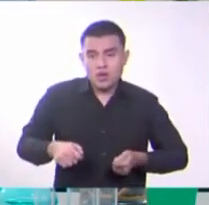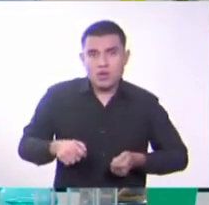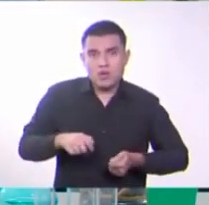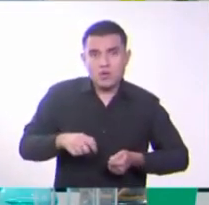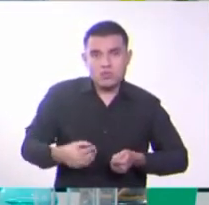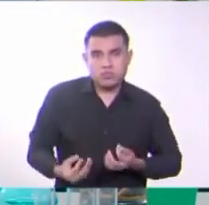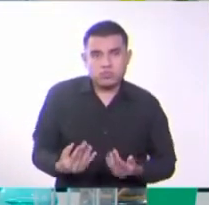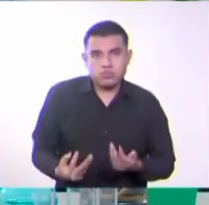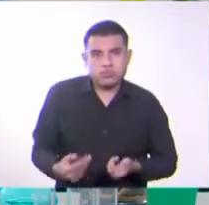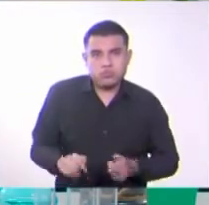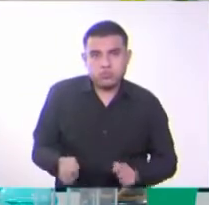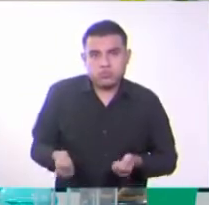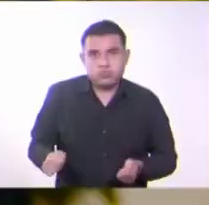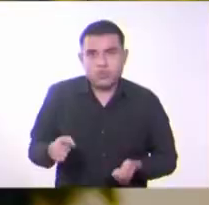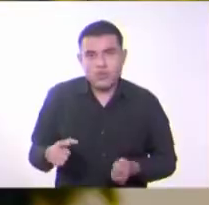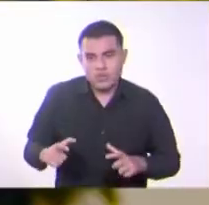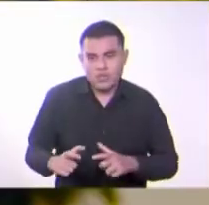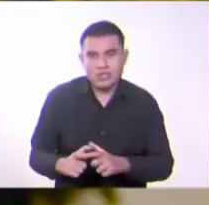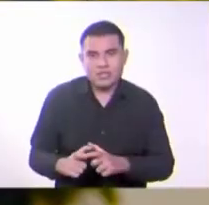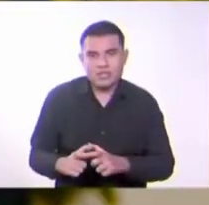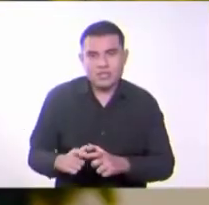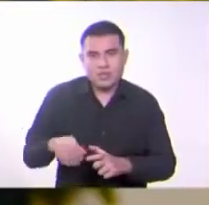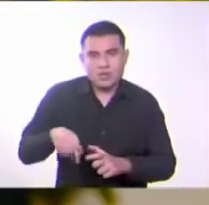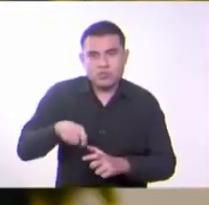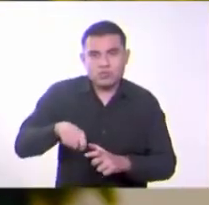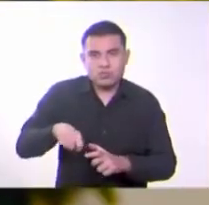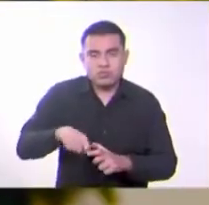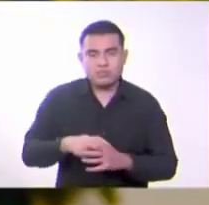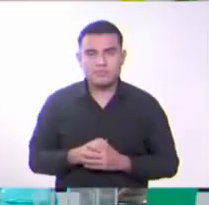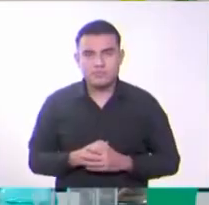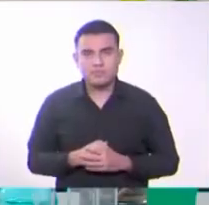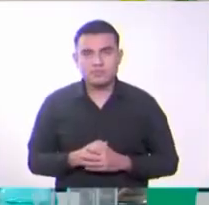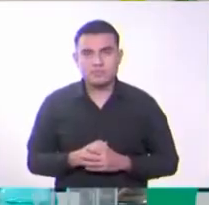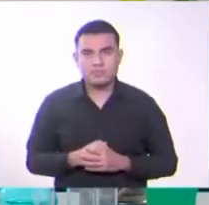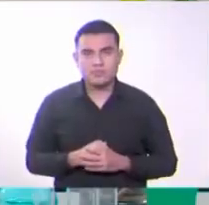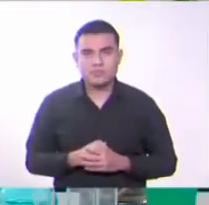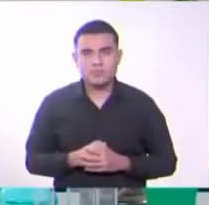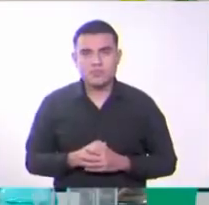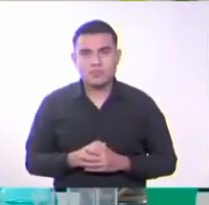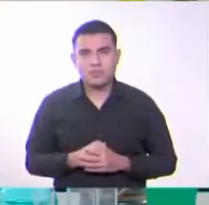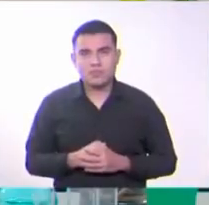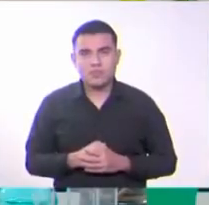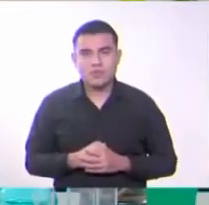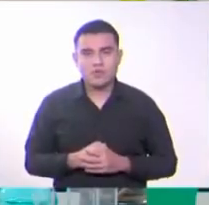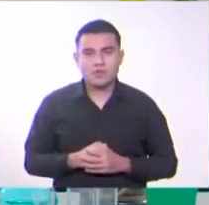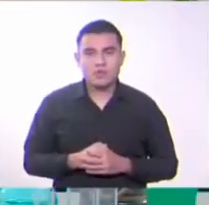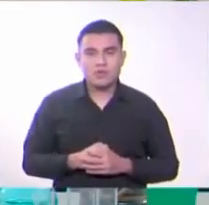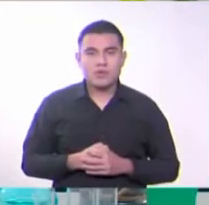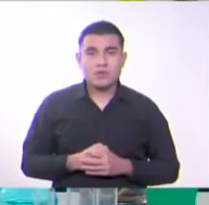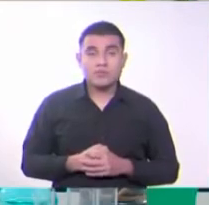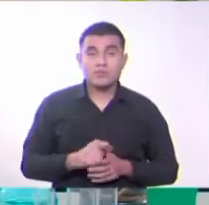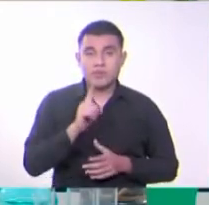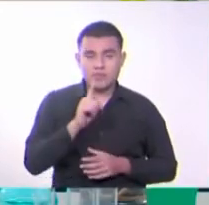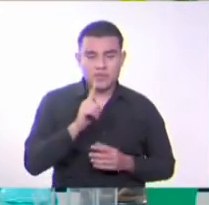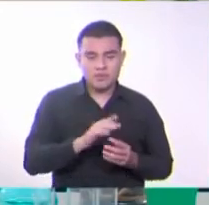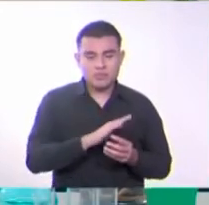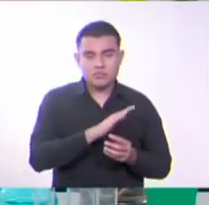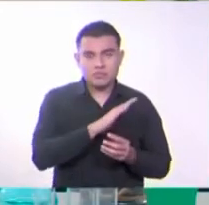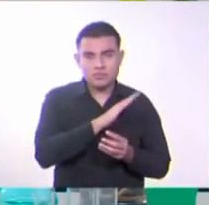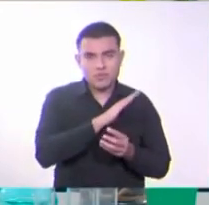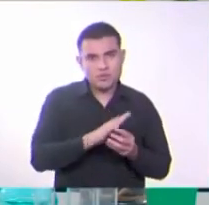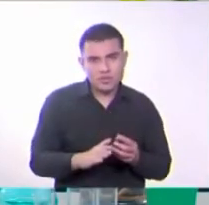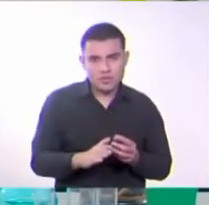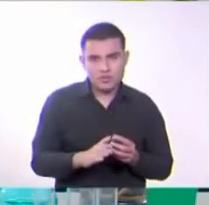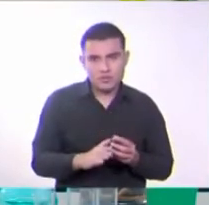ollita pequeña. Lo primero que vamos a hacer es cortar el repollo morado en